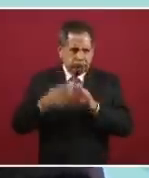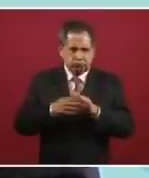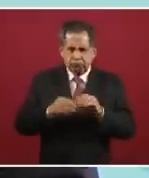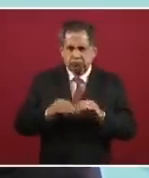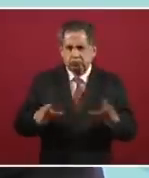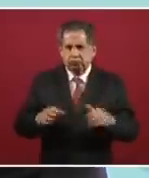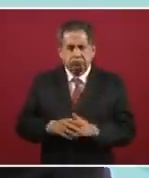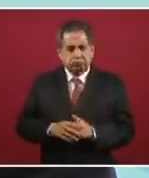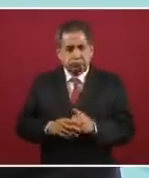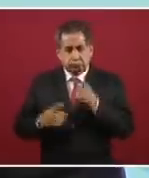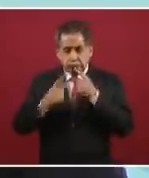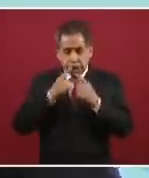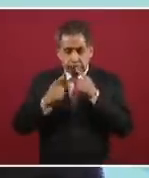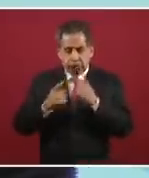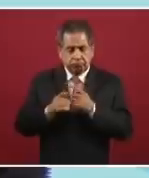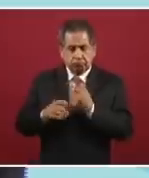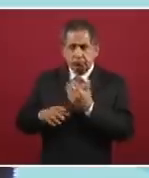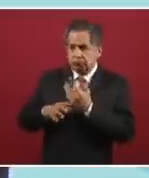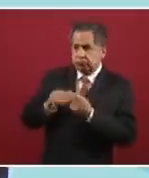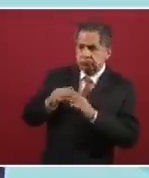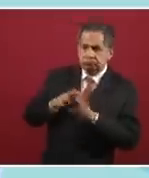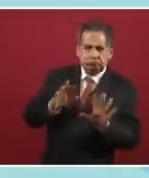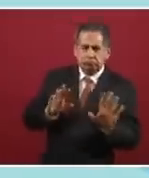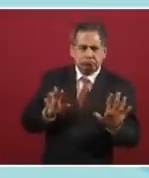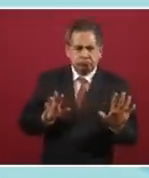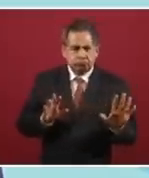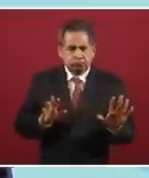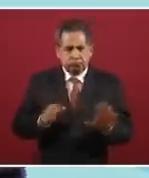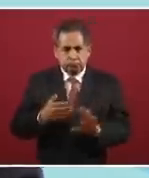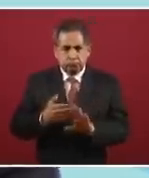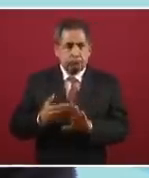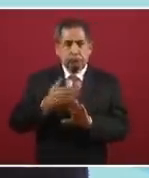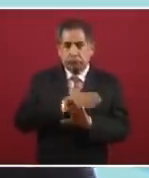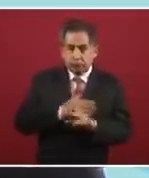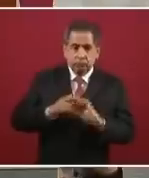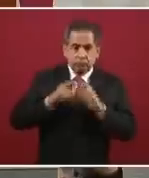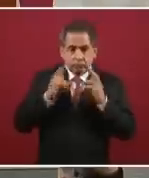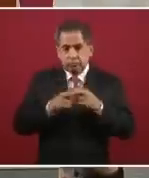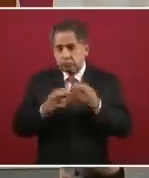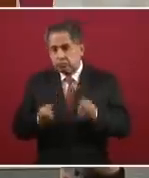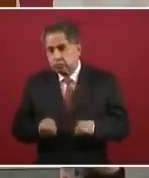hubo discusión respecto a las cifras, porque en reuniones previas era una discusión permanente.